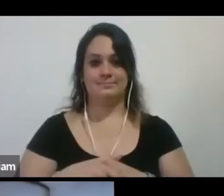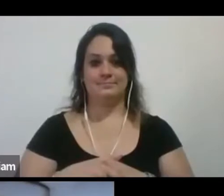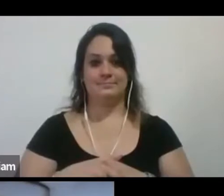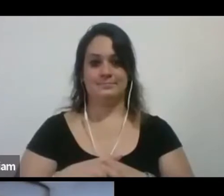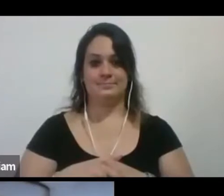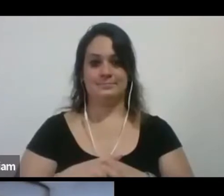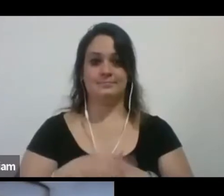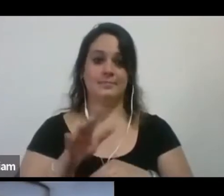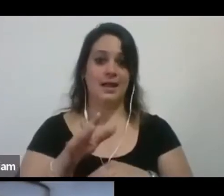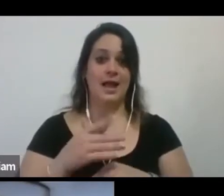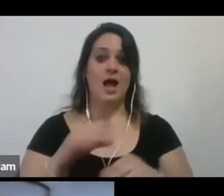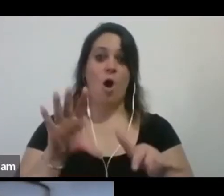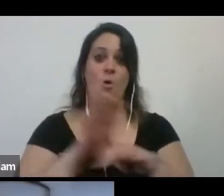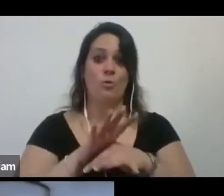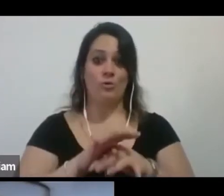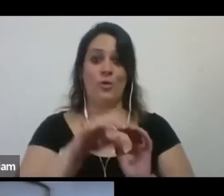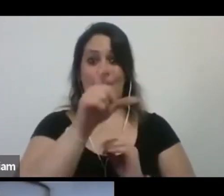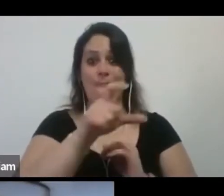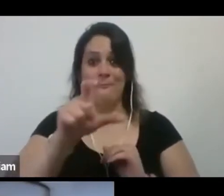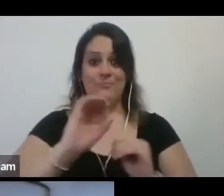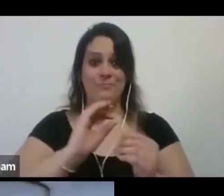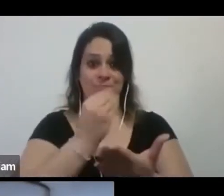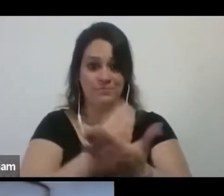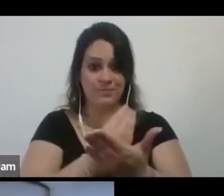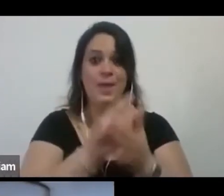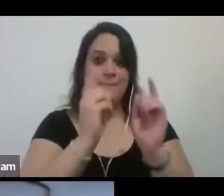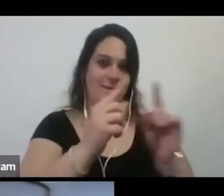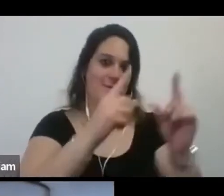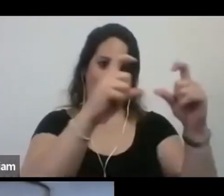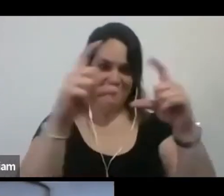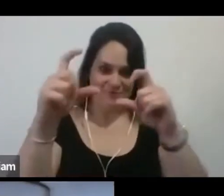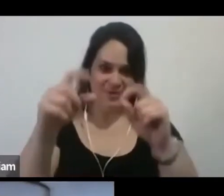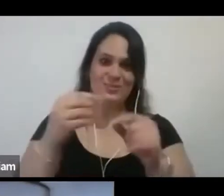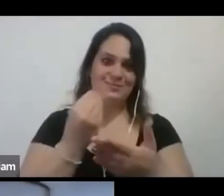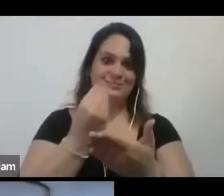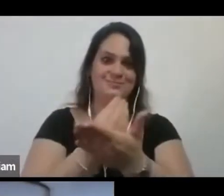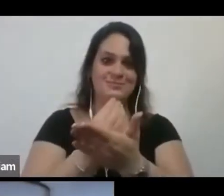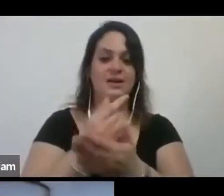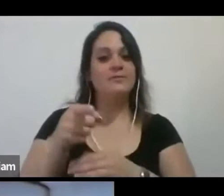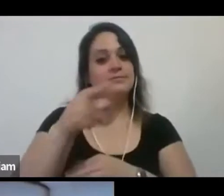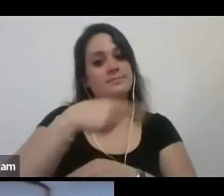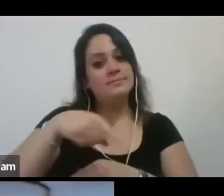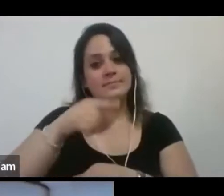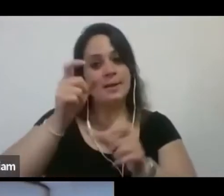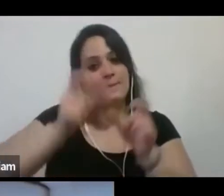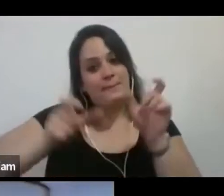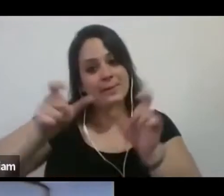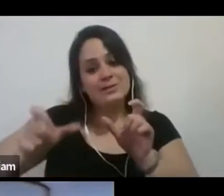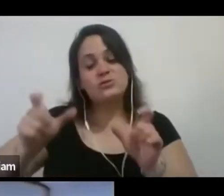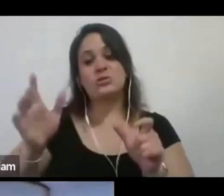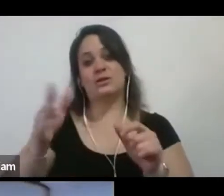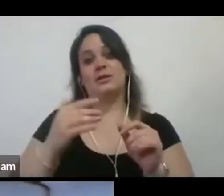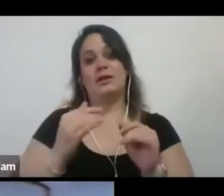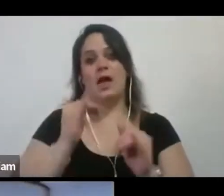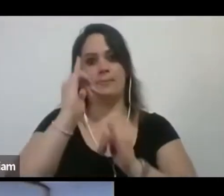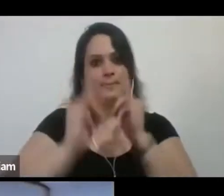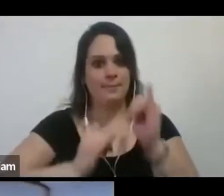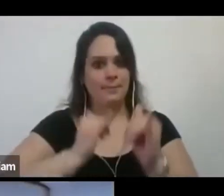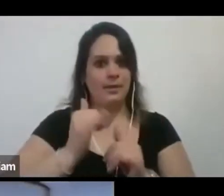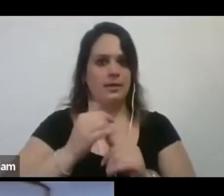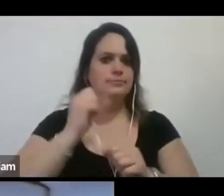Acá tenemos a las representantes de esas imágenes. Ellas nos van a contar a qué se